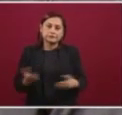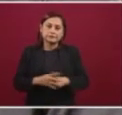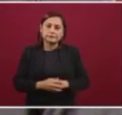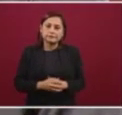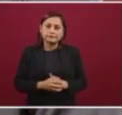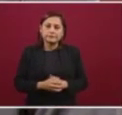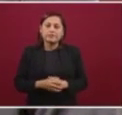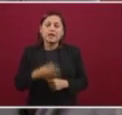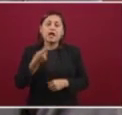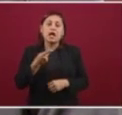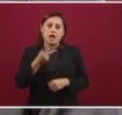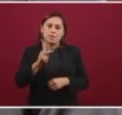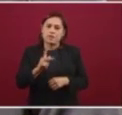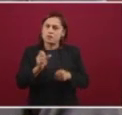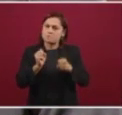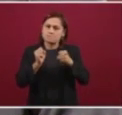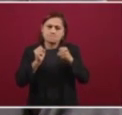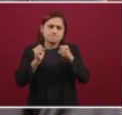pero va a llegar.